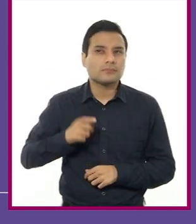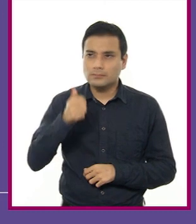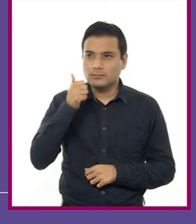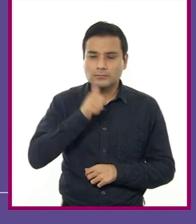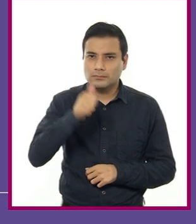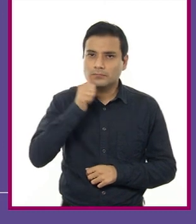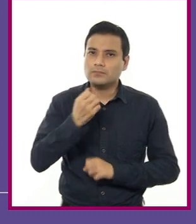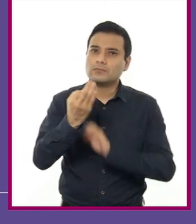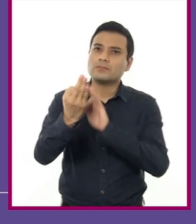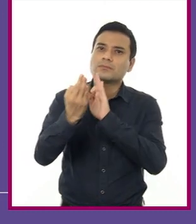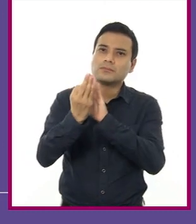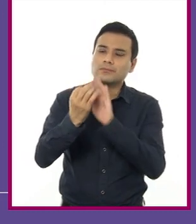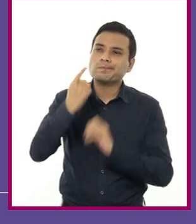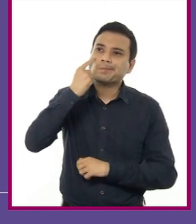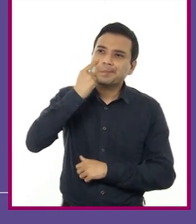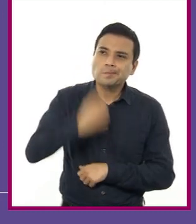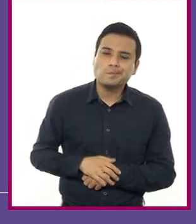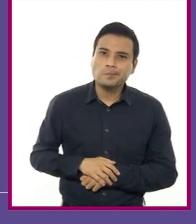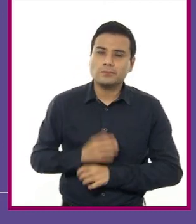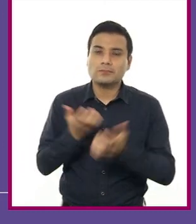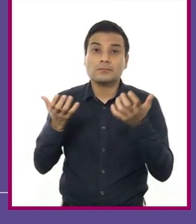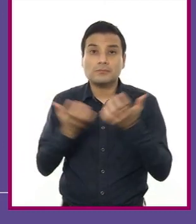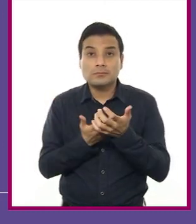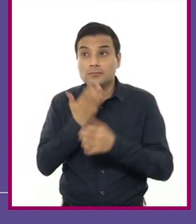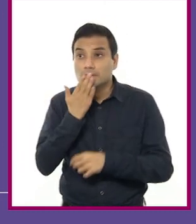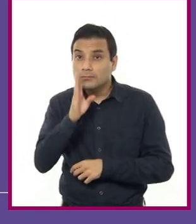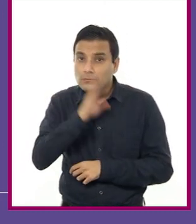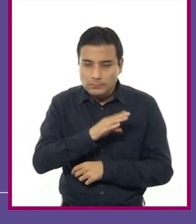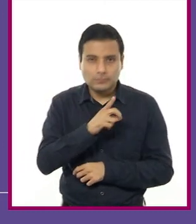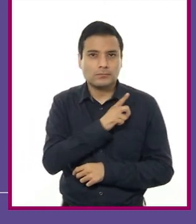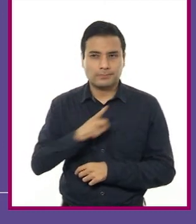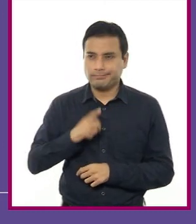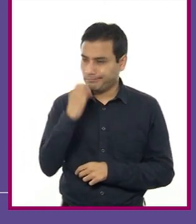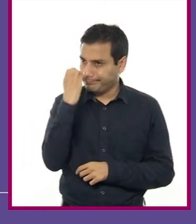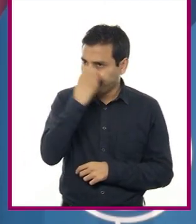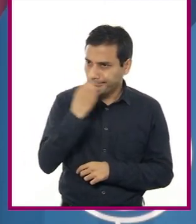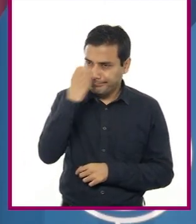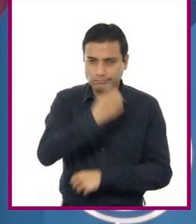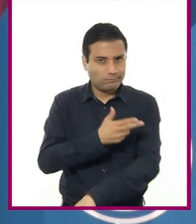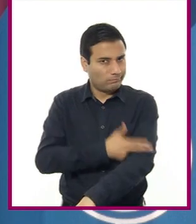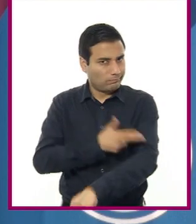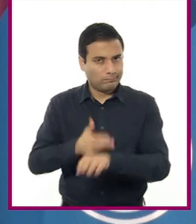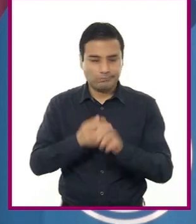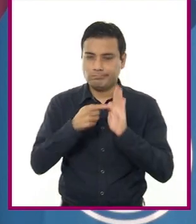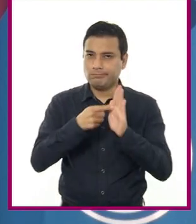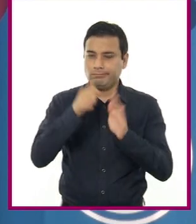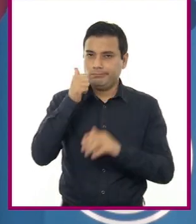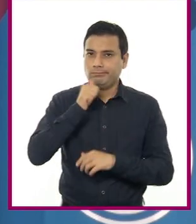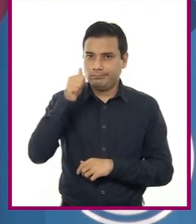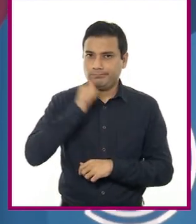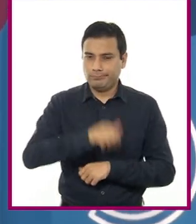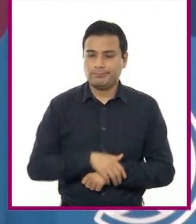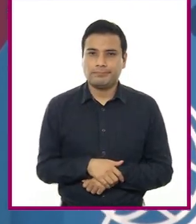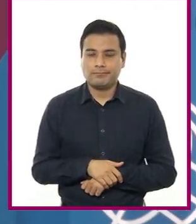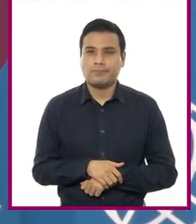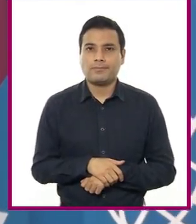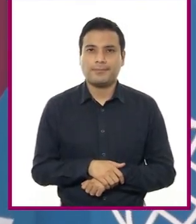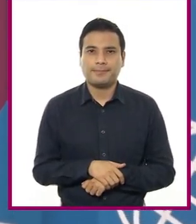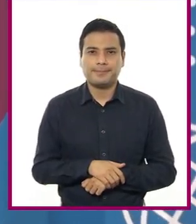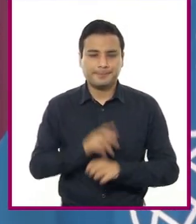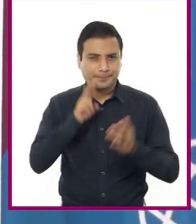ciudadanía de sus actos y rendirle cuentas, favorecer la transparencia. La transparencia